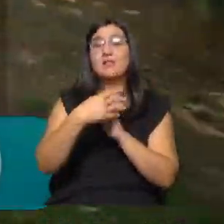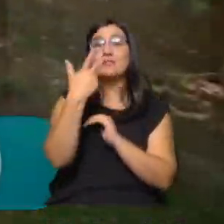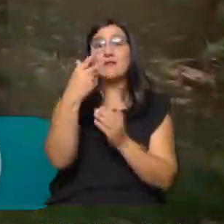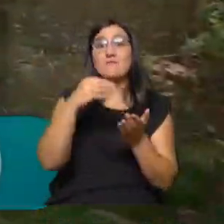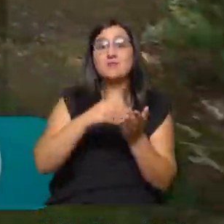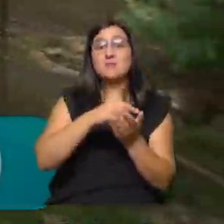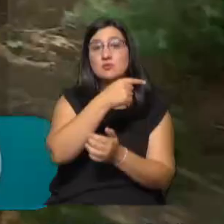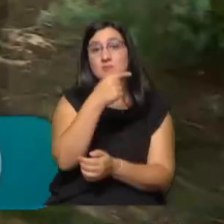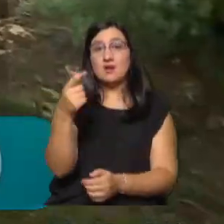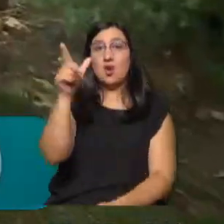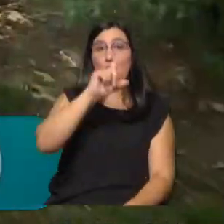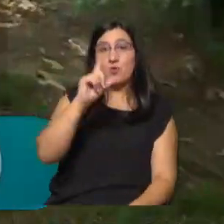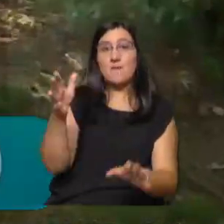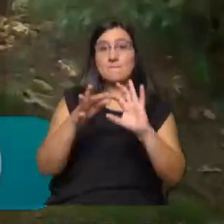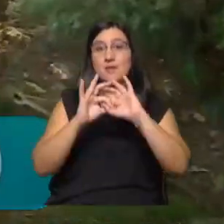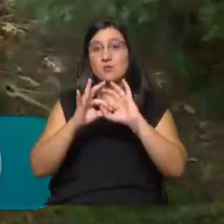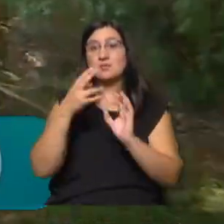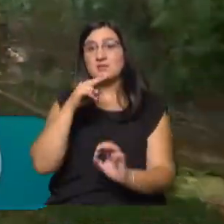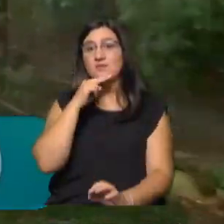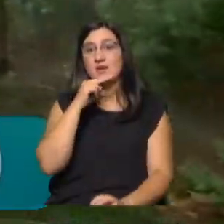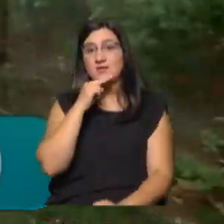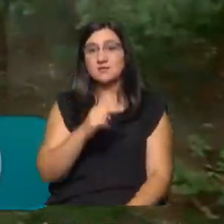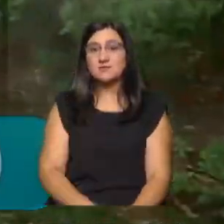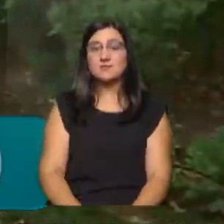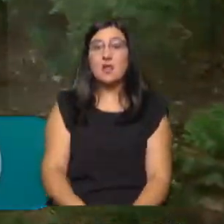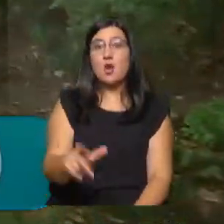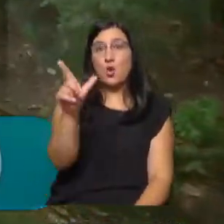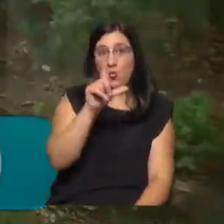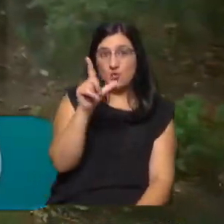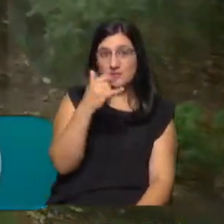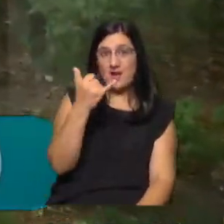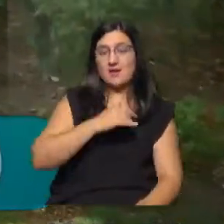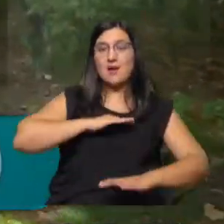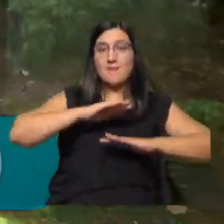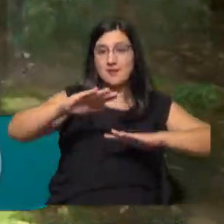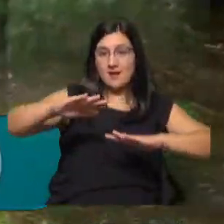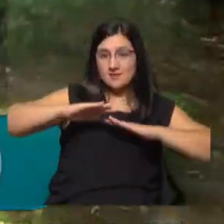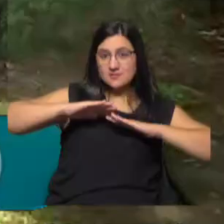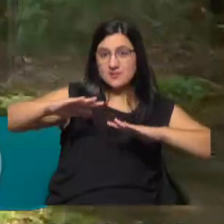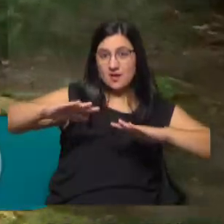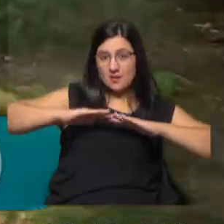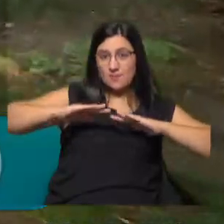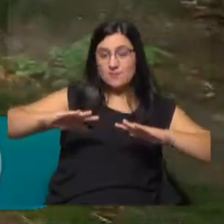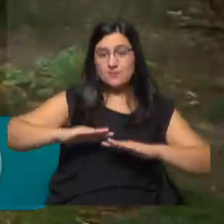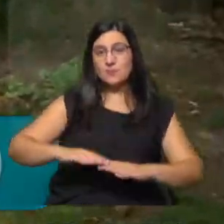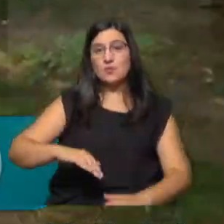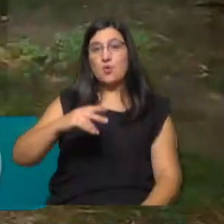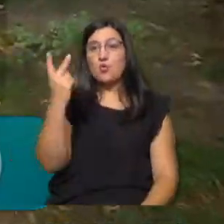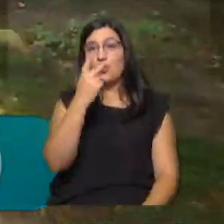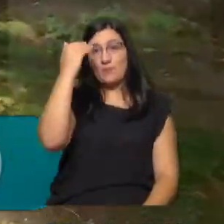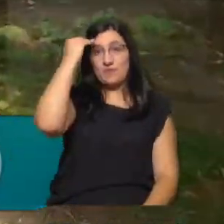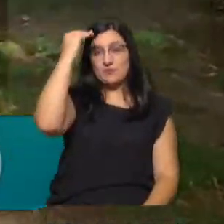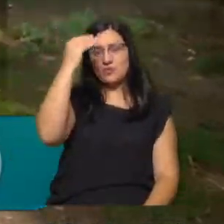semana, lunes, miércoles y viernes. El lunes hay gimnasia, dirigida por 2